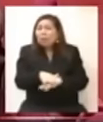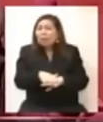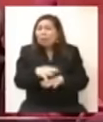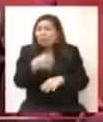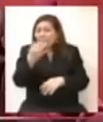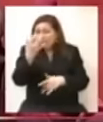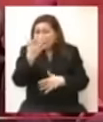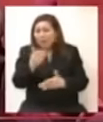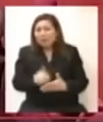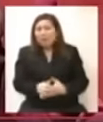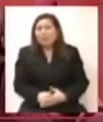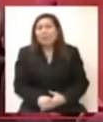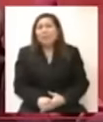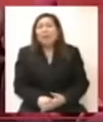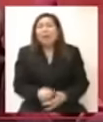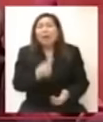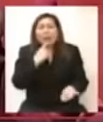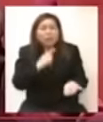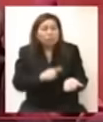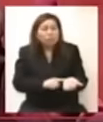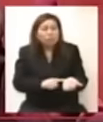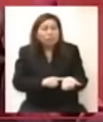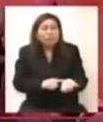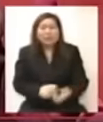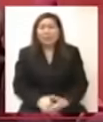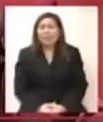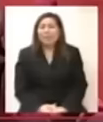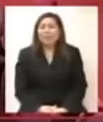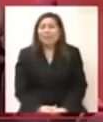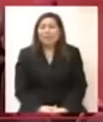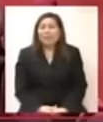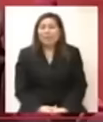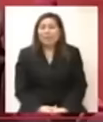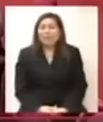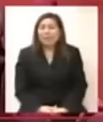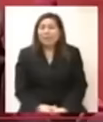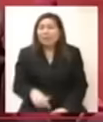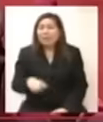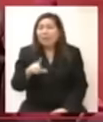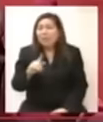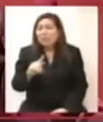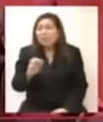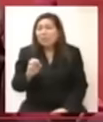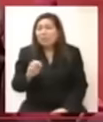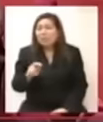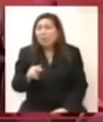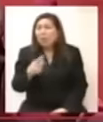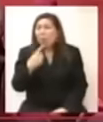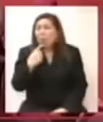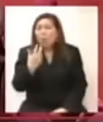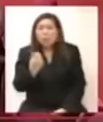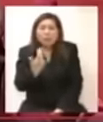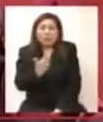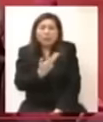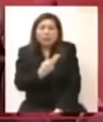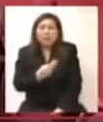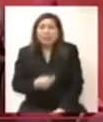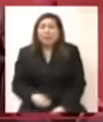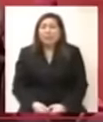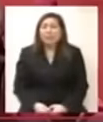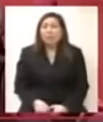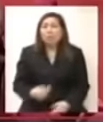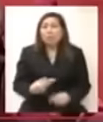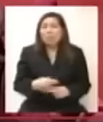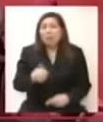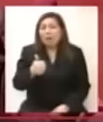enfermedad de leucemia linfática crónica Imagínese con las patentes o un inyecta a